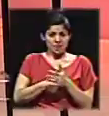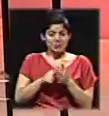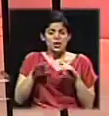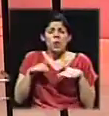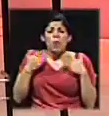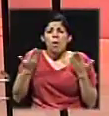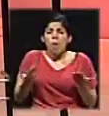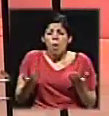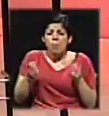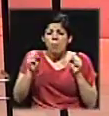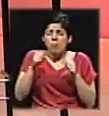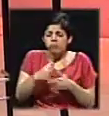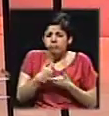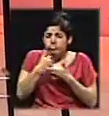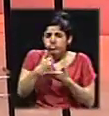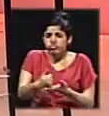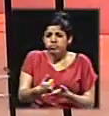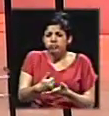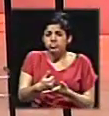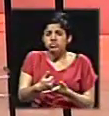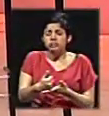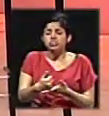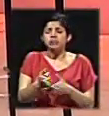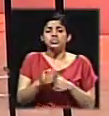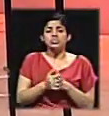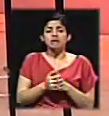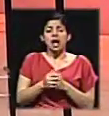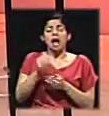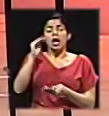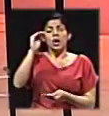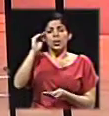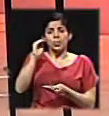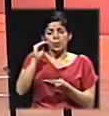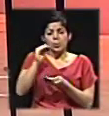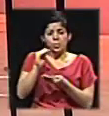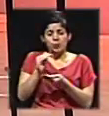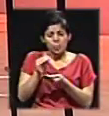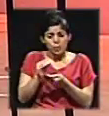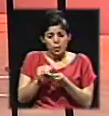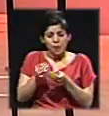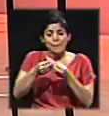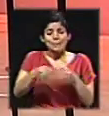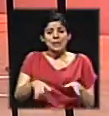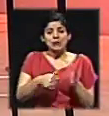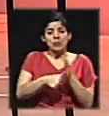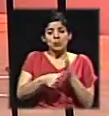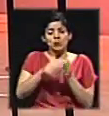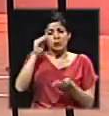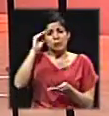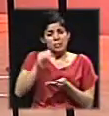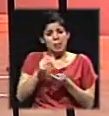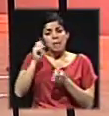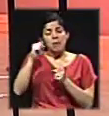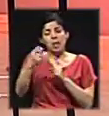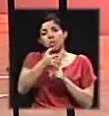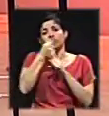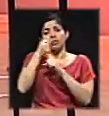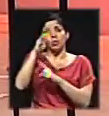cómo ayudarían a que a reducir al mínimo la pérdida de votos para llegar a ese